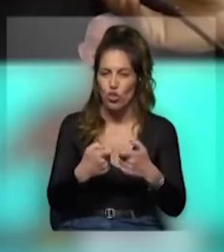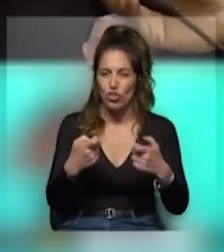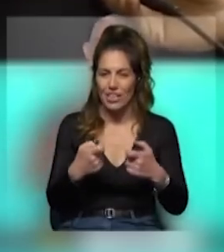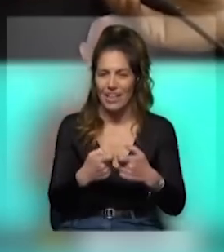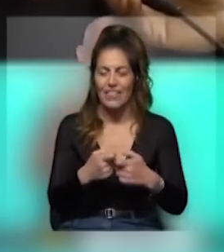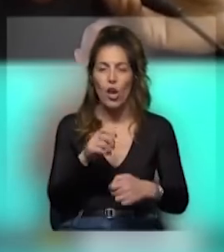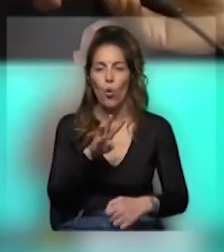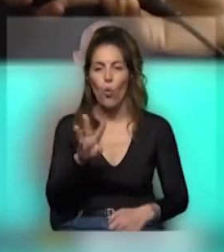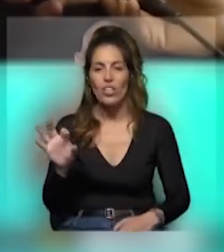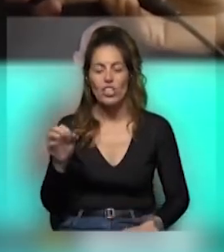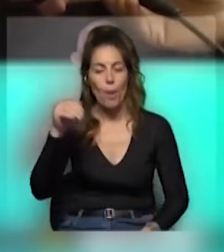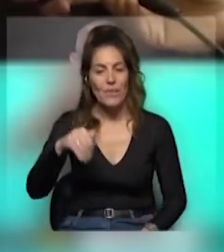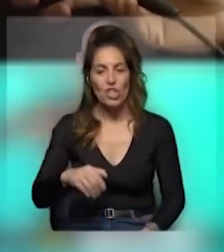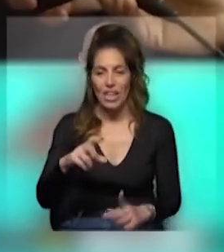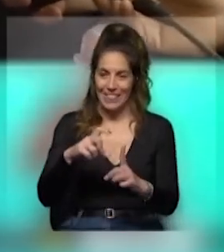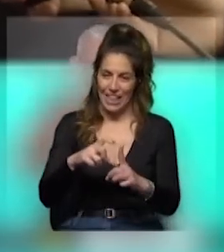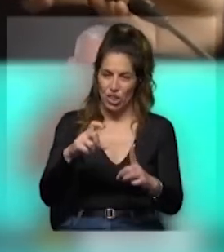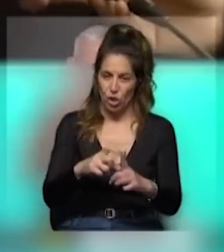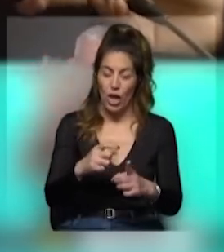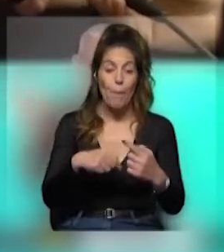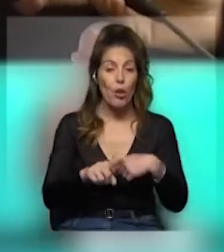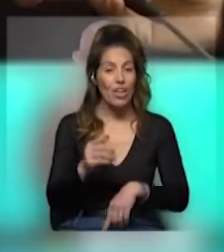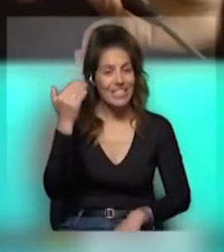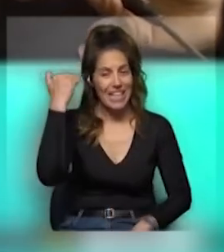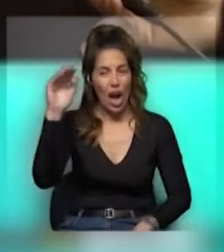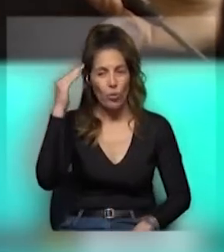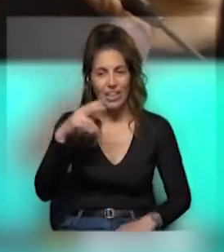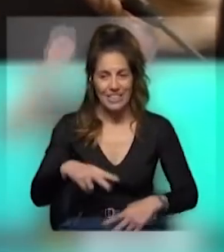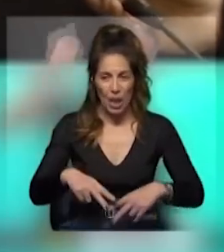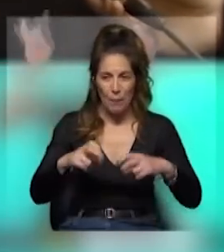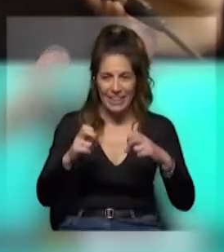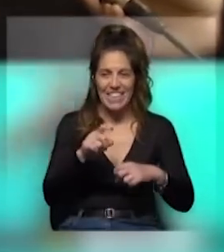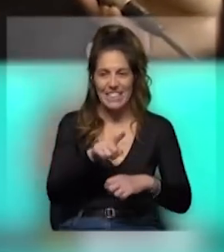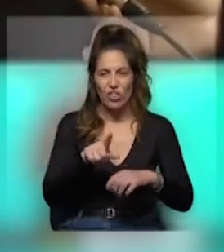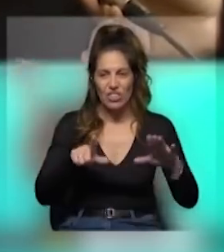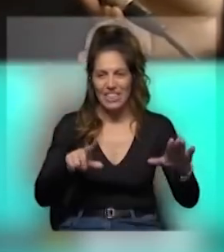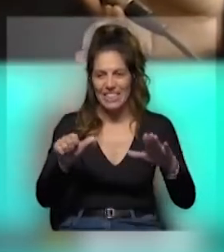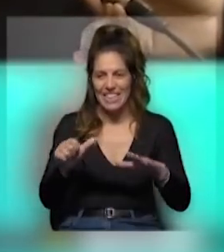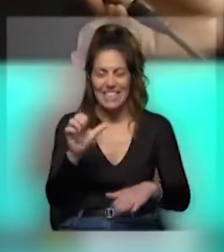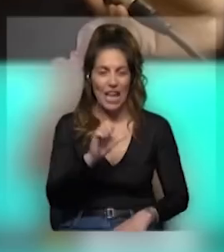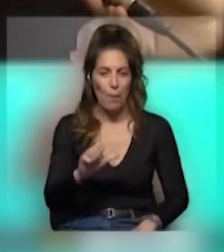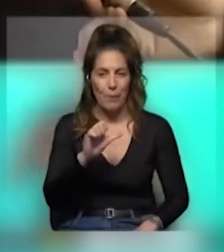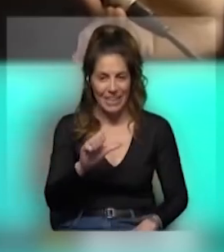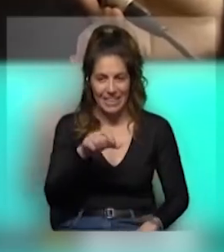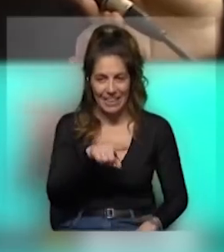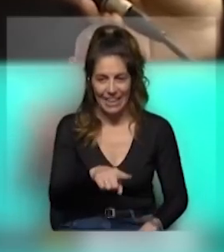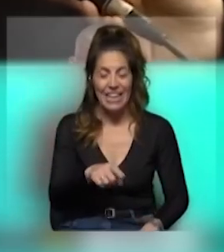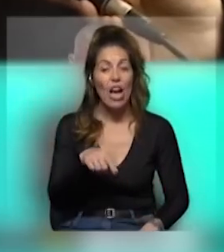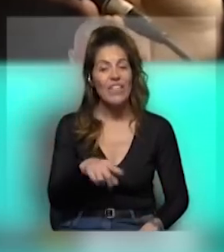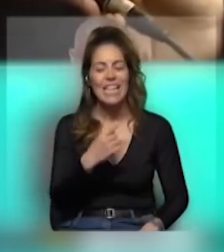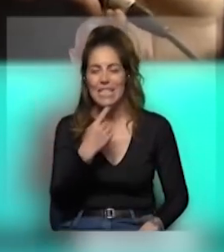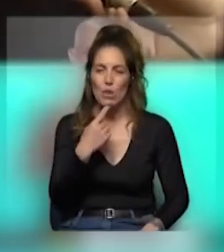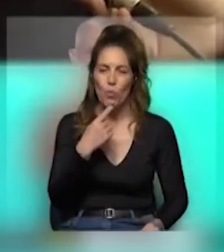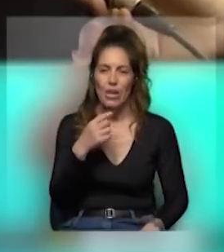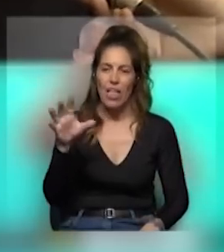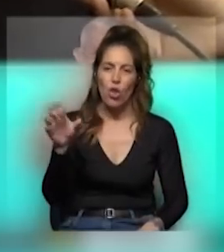sería de 400 millones de dólares por lo que las autoridades investigan a 176 empresas nacionales que habrían simulado